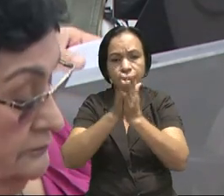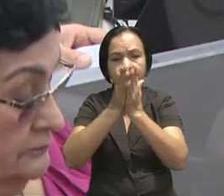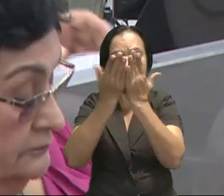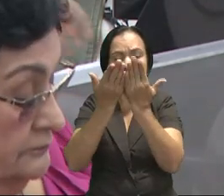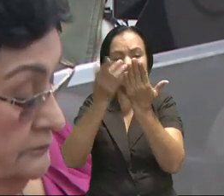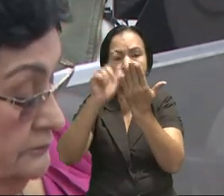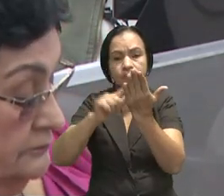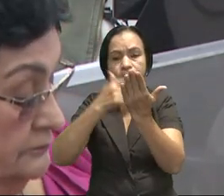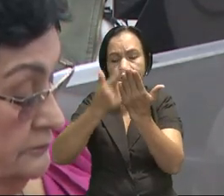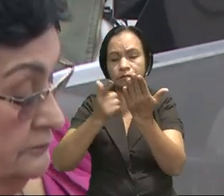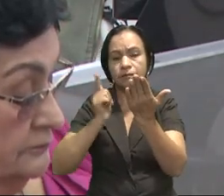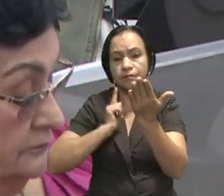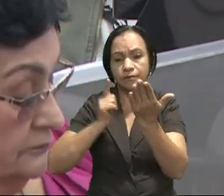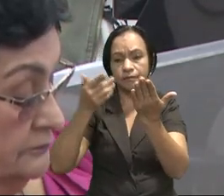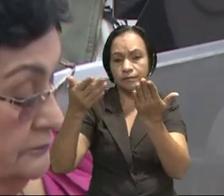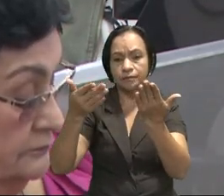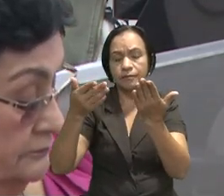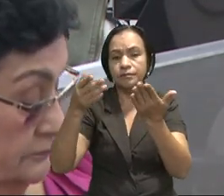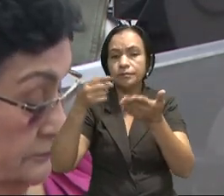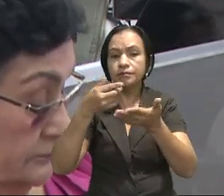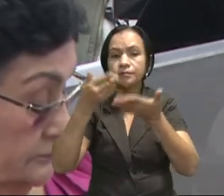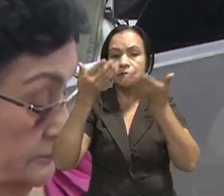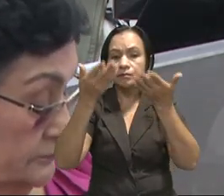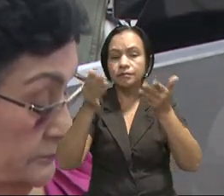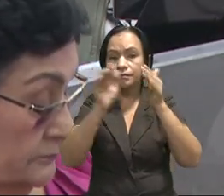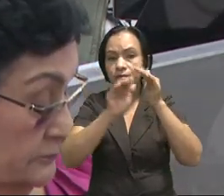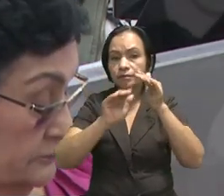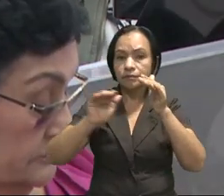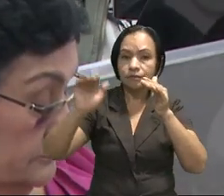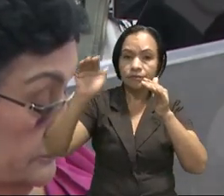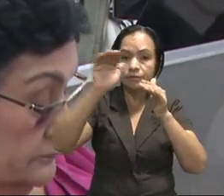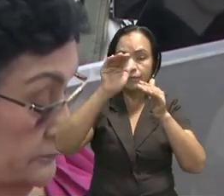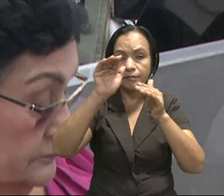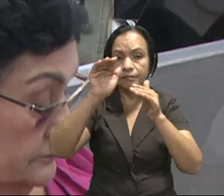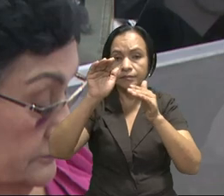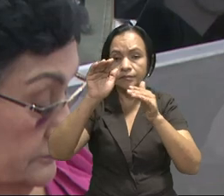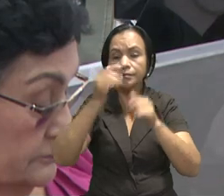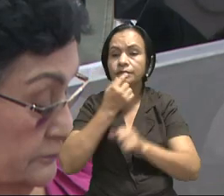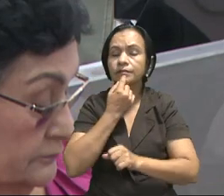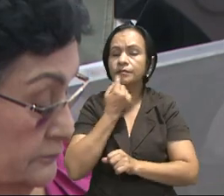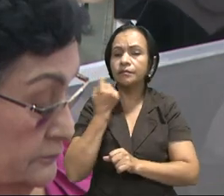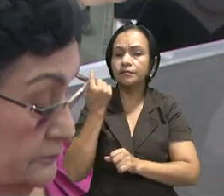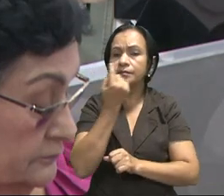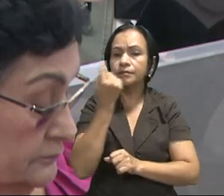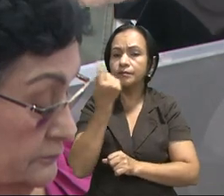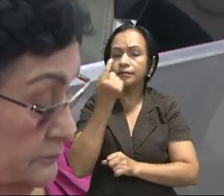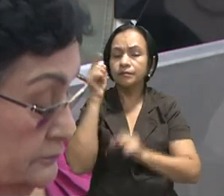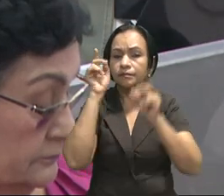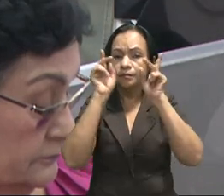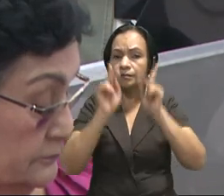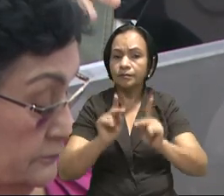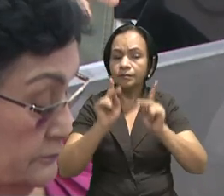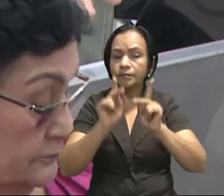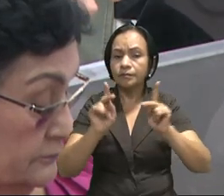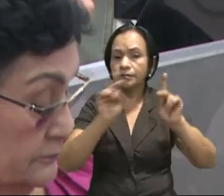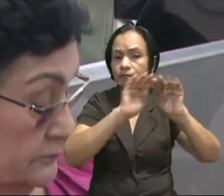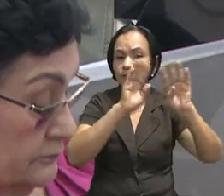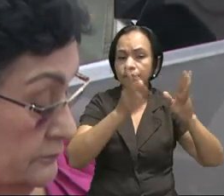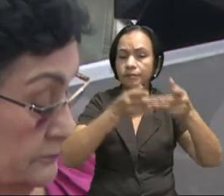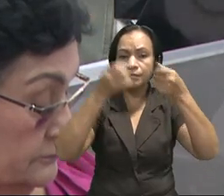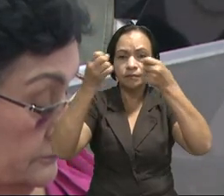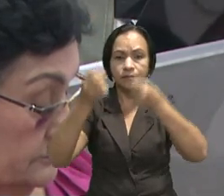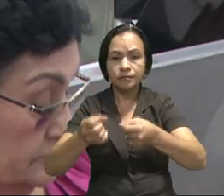Diario Oficial, se le da mucho más preeminencia a que esta persona, mujer u